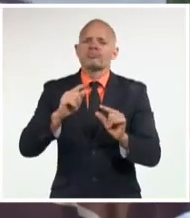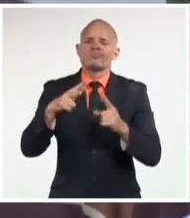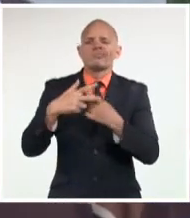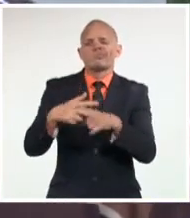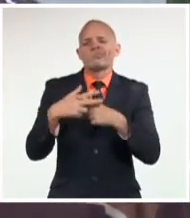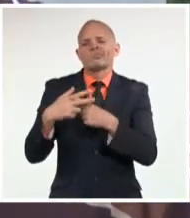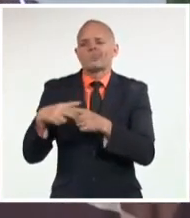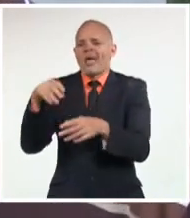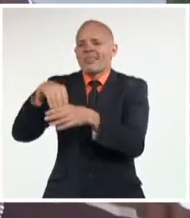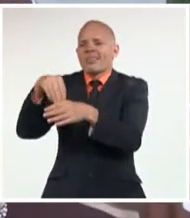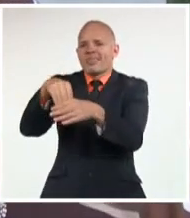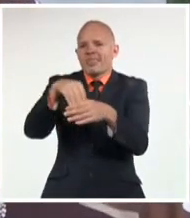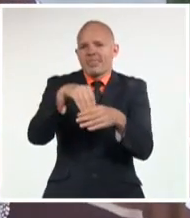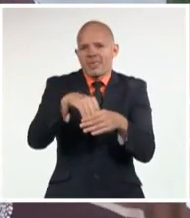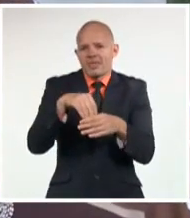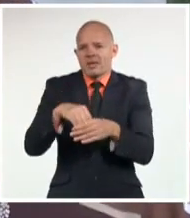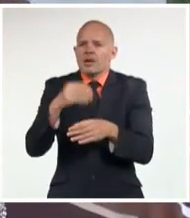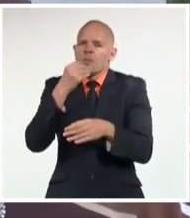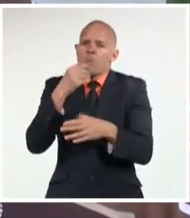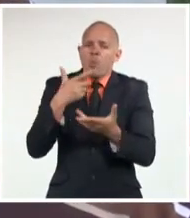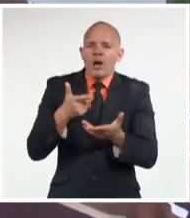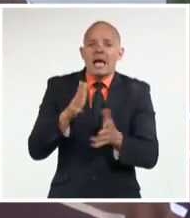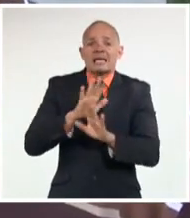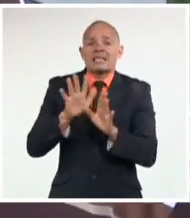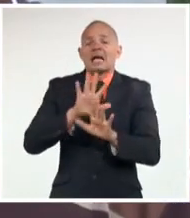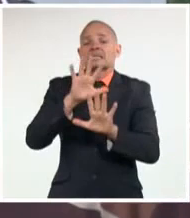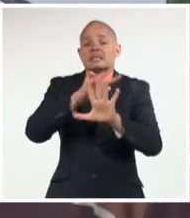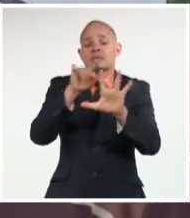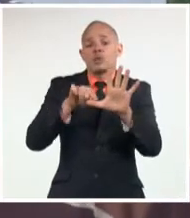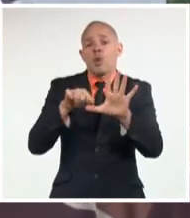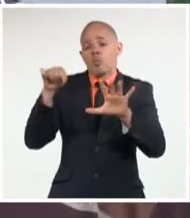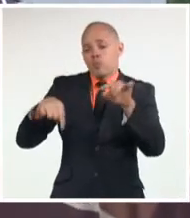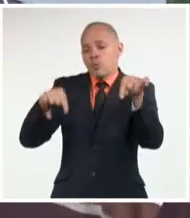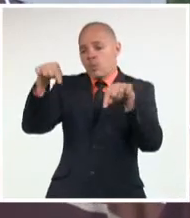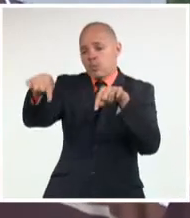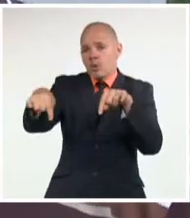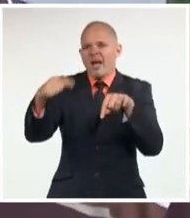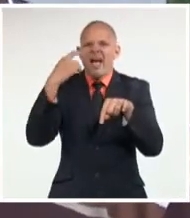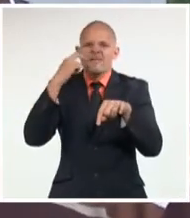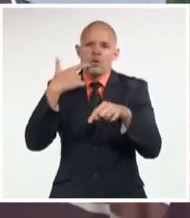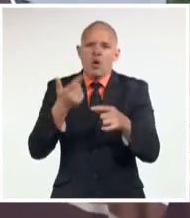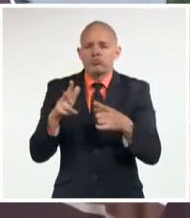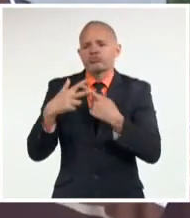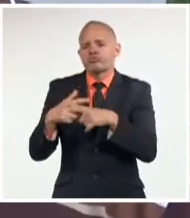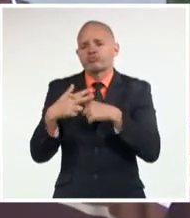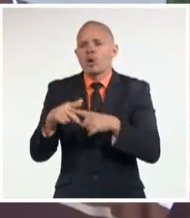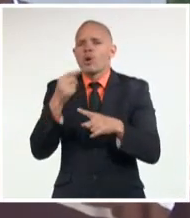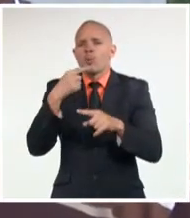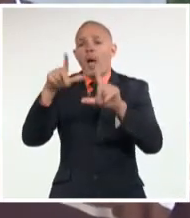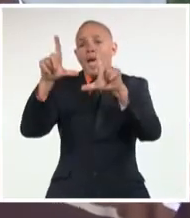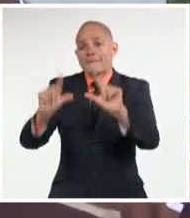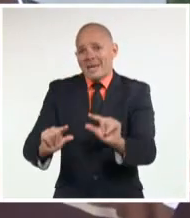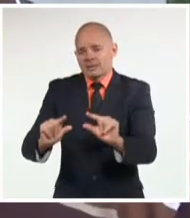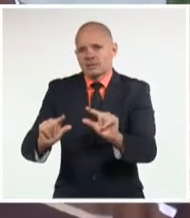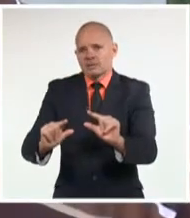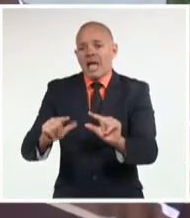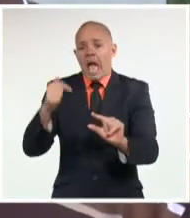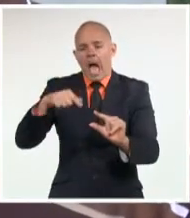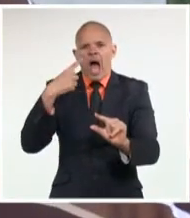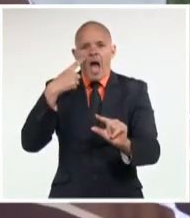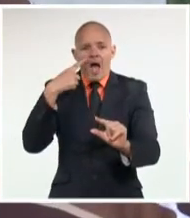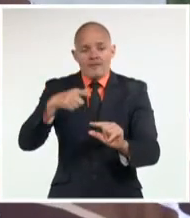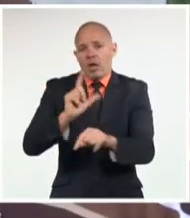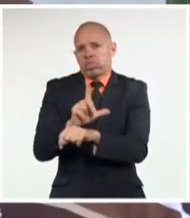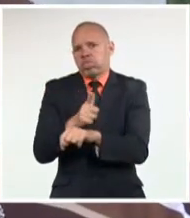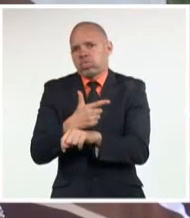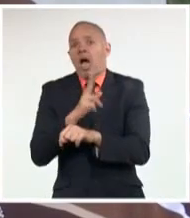internas, sobre todo en 5 puntos que se van a intervenir, para ver si logramos bajar los ciclos tan altos que hoy tiene